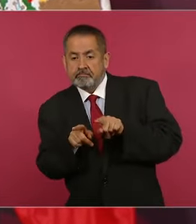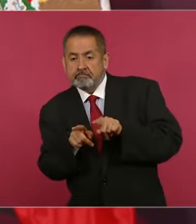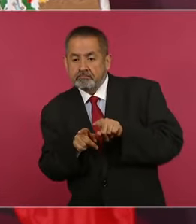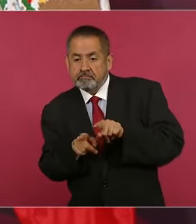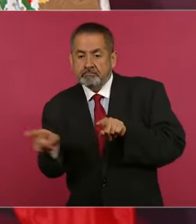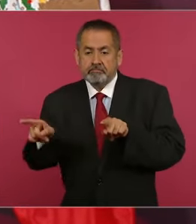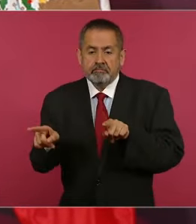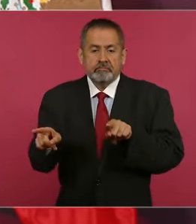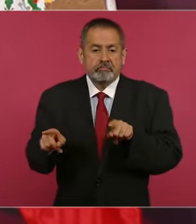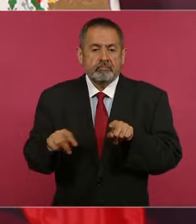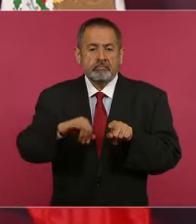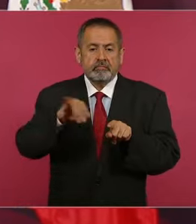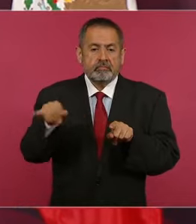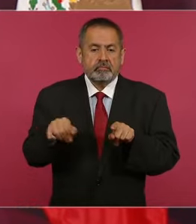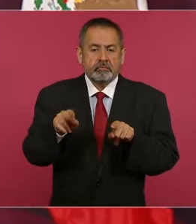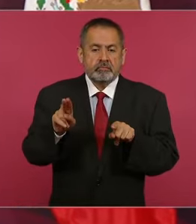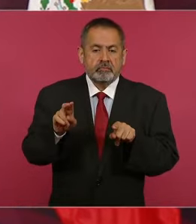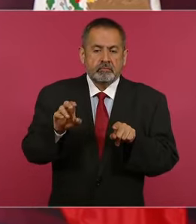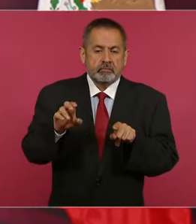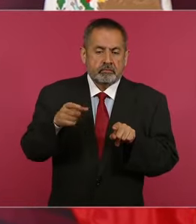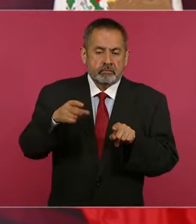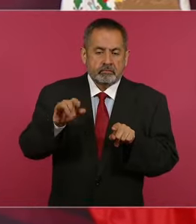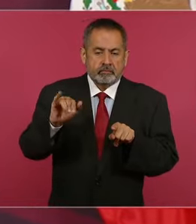hacia Juquila.